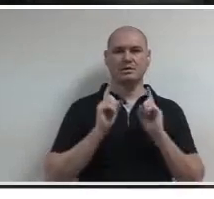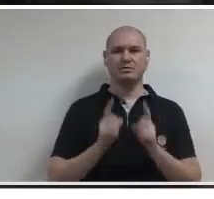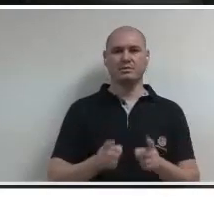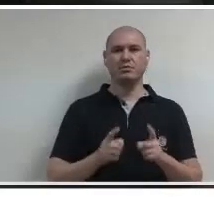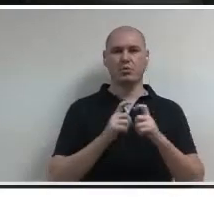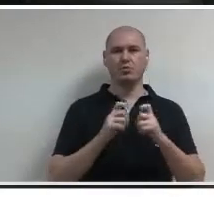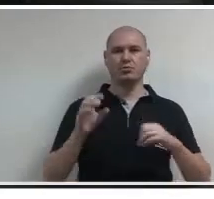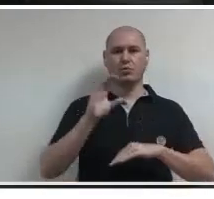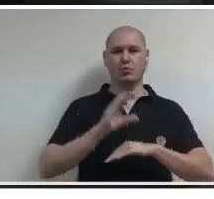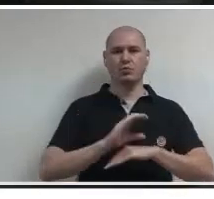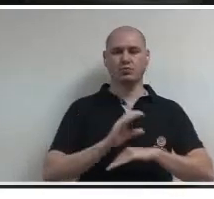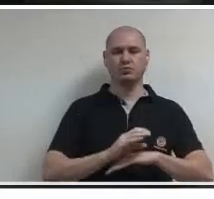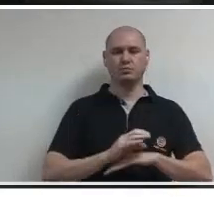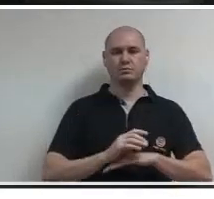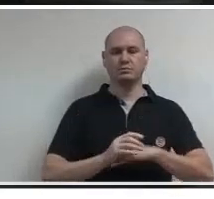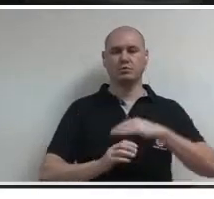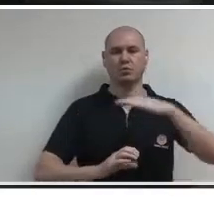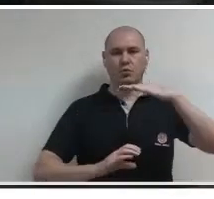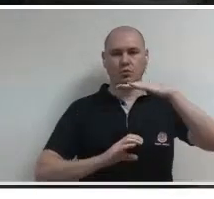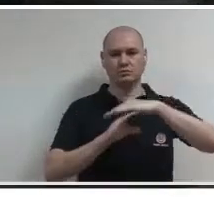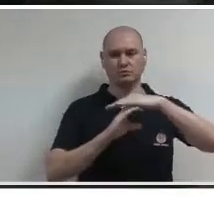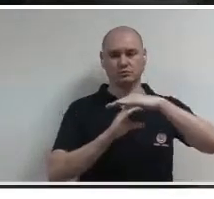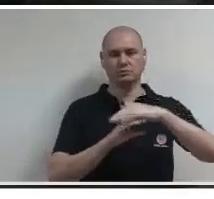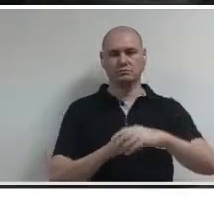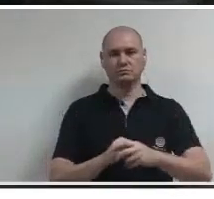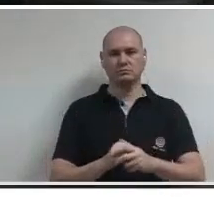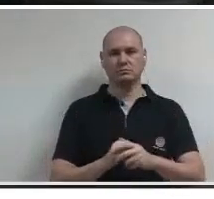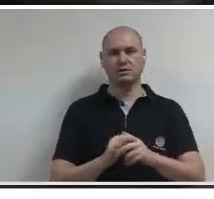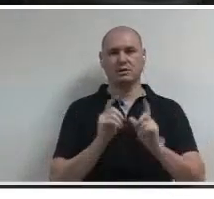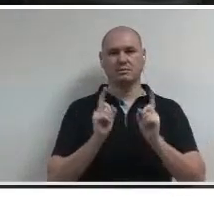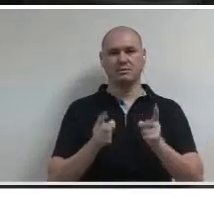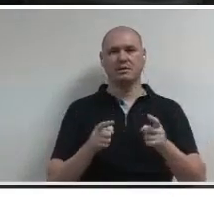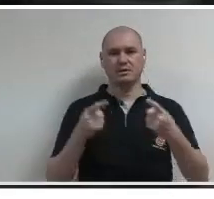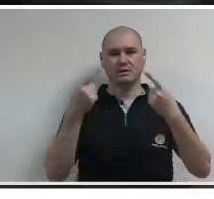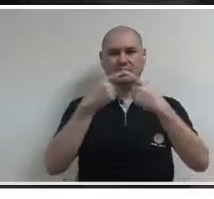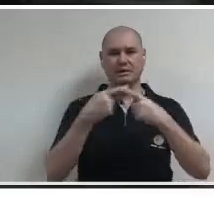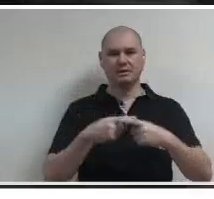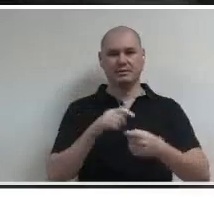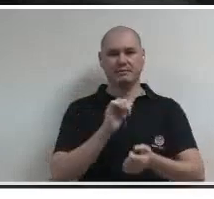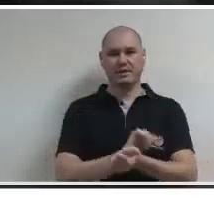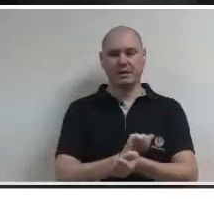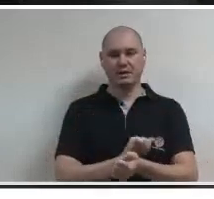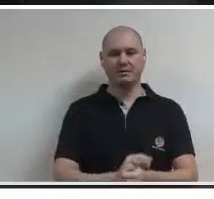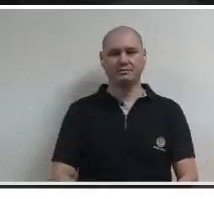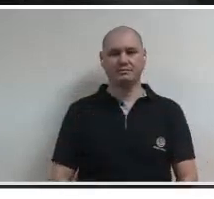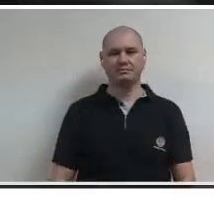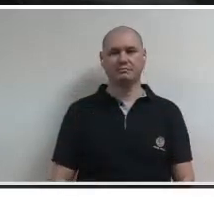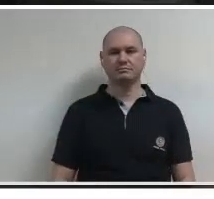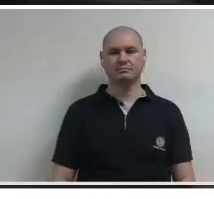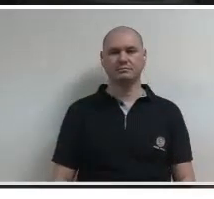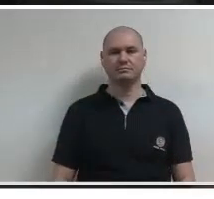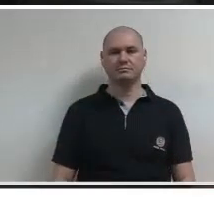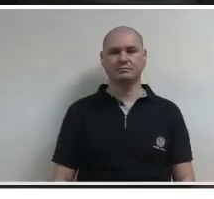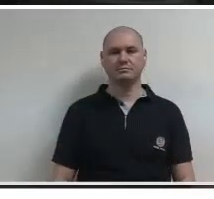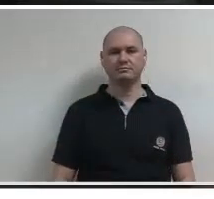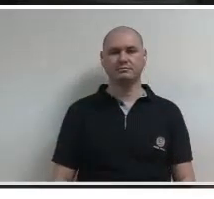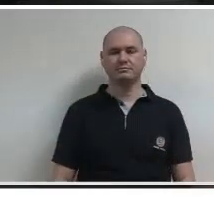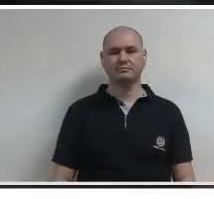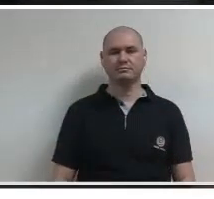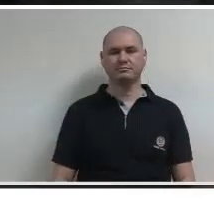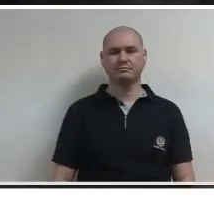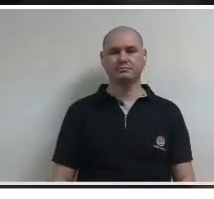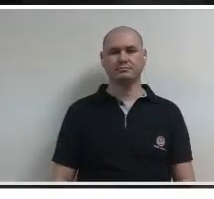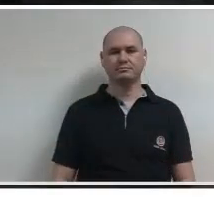mediación. Ja, esta vez, ni invocado por el curso Huareco y favor de ABI. Litigación penal,